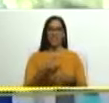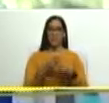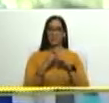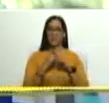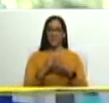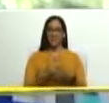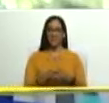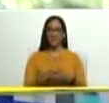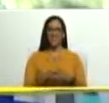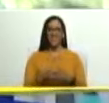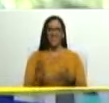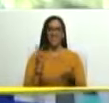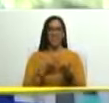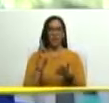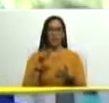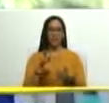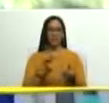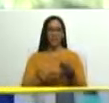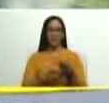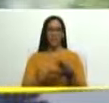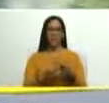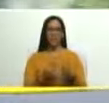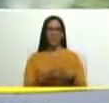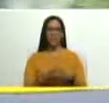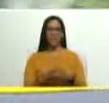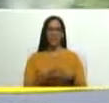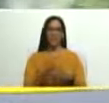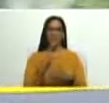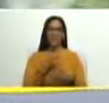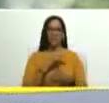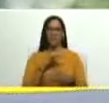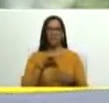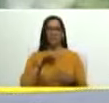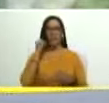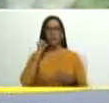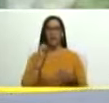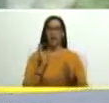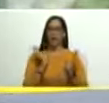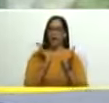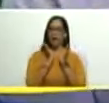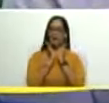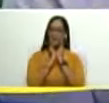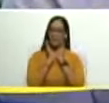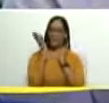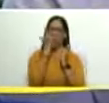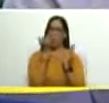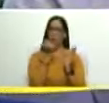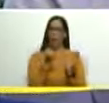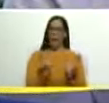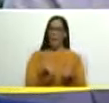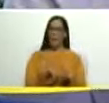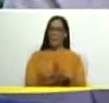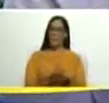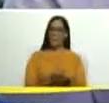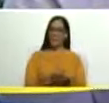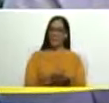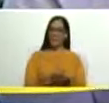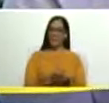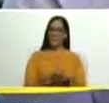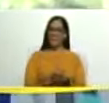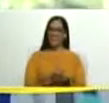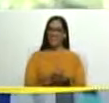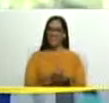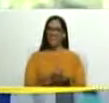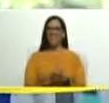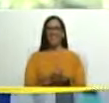Cilia. Venía con Cilia. ¿Y qué dijimos todas las mujeres que estábamos ahí? ¡Ay, pero qué buen mozo! ¡Ajá!